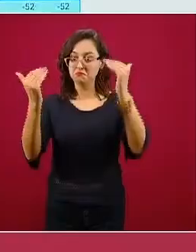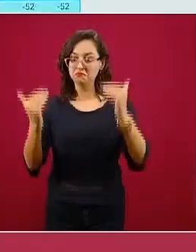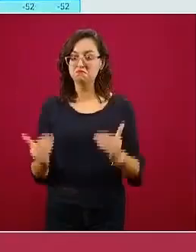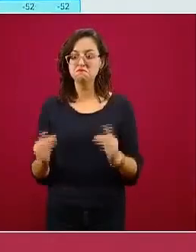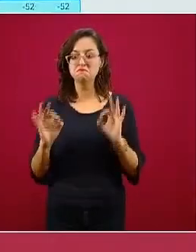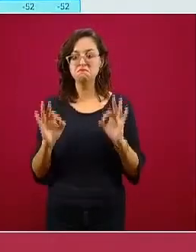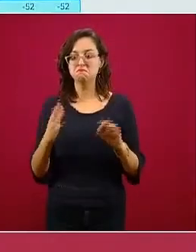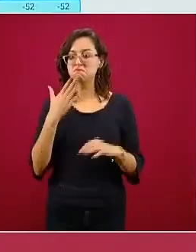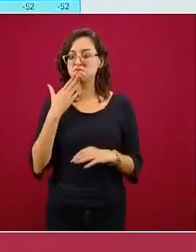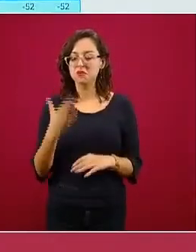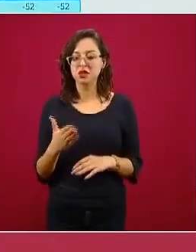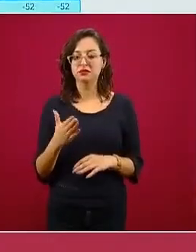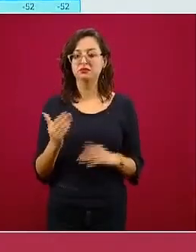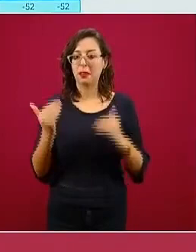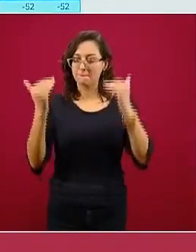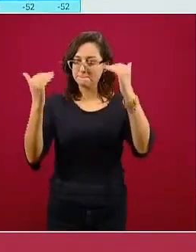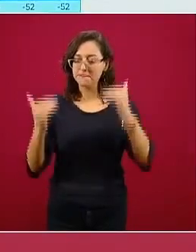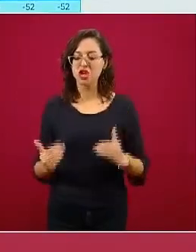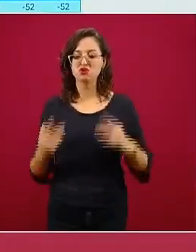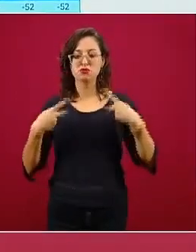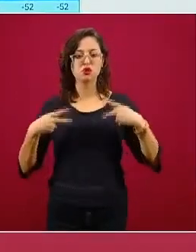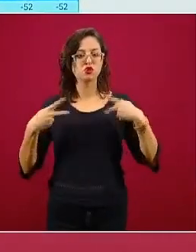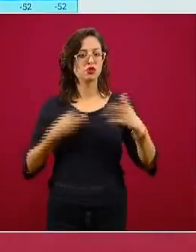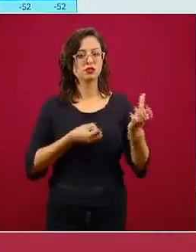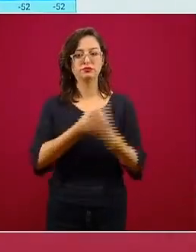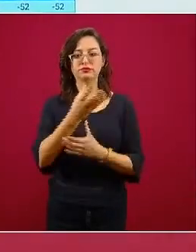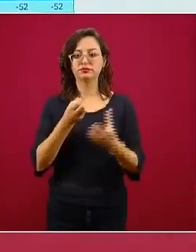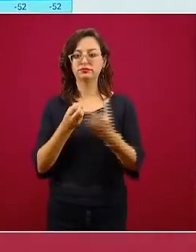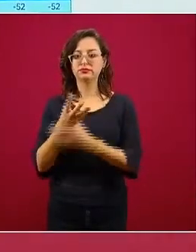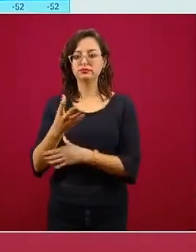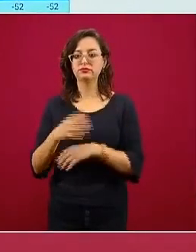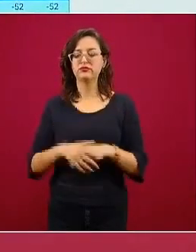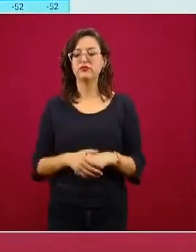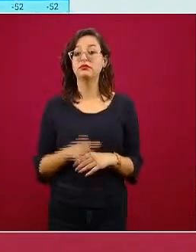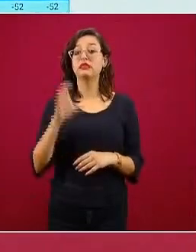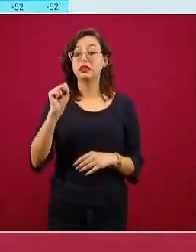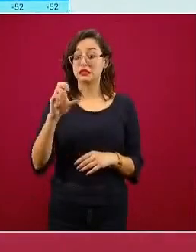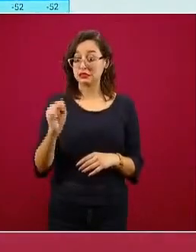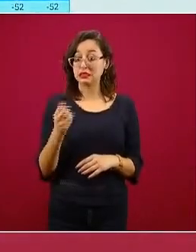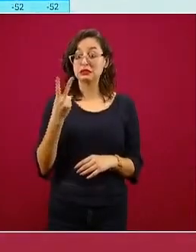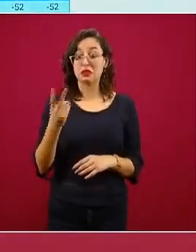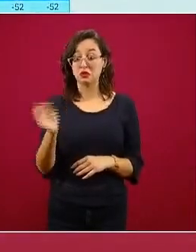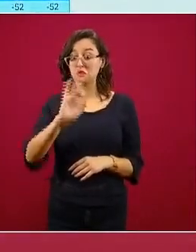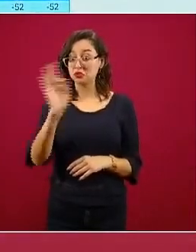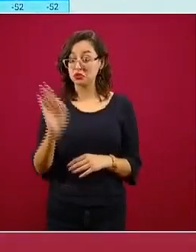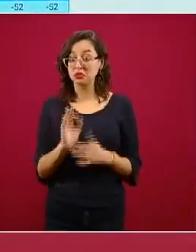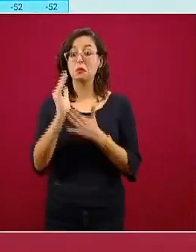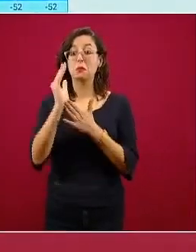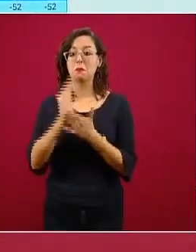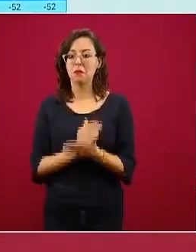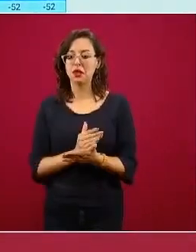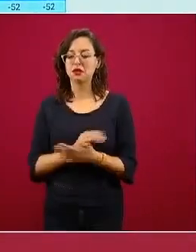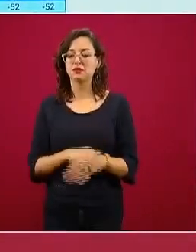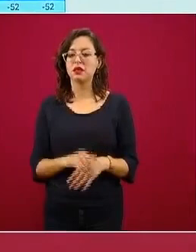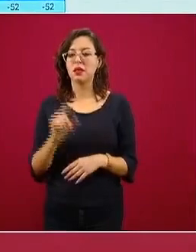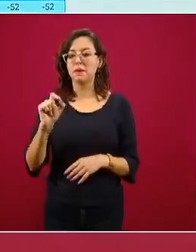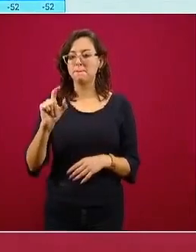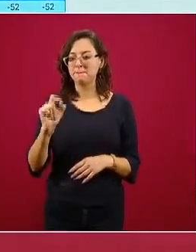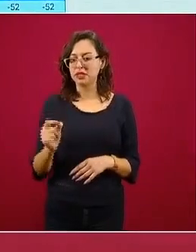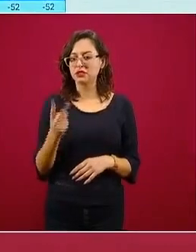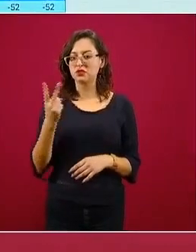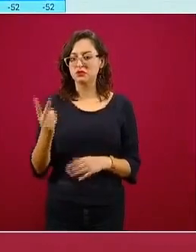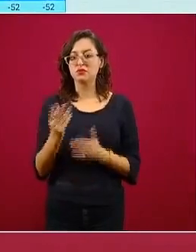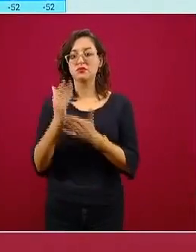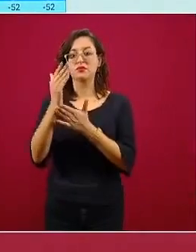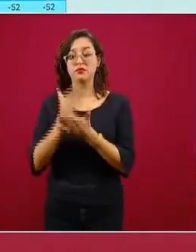grande, porque quiere decir reducción. Alcanzó reducciones de 62%, en la semana 22